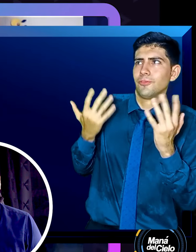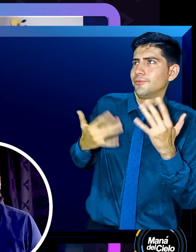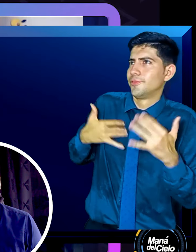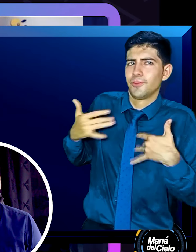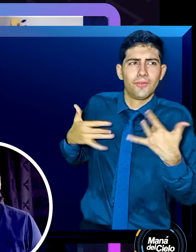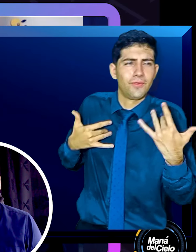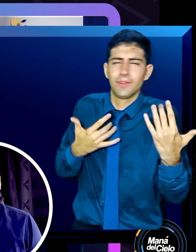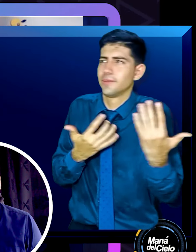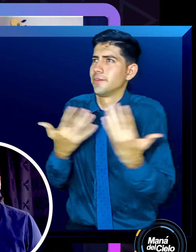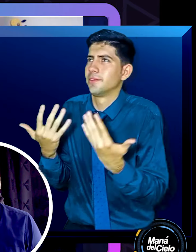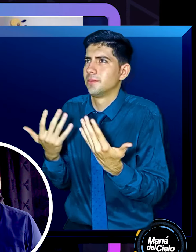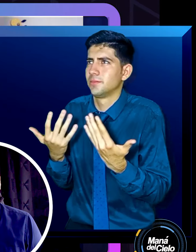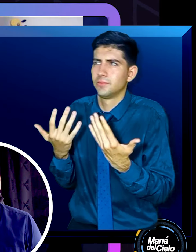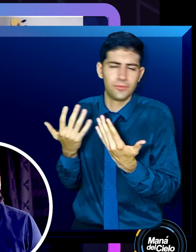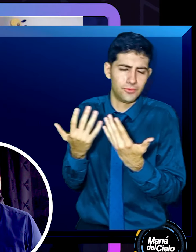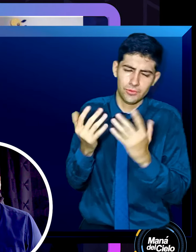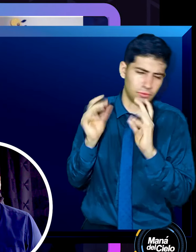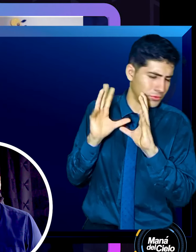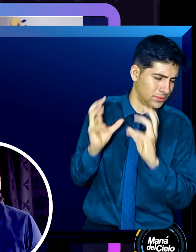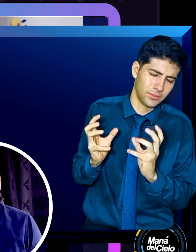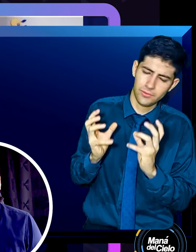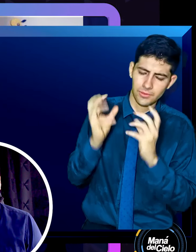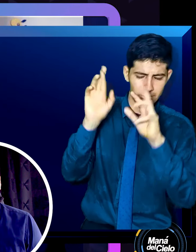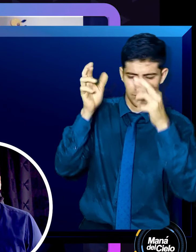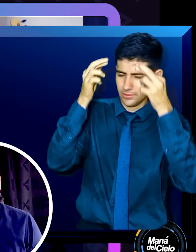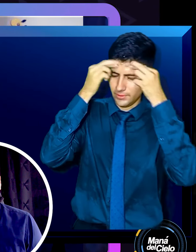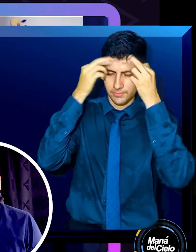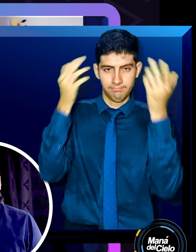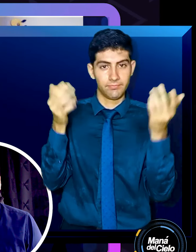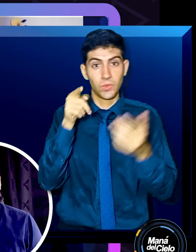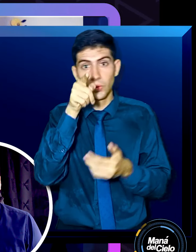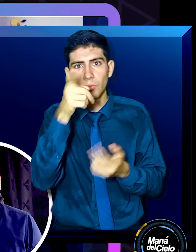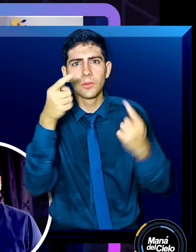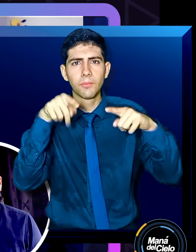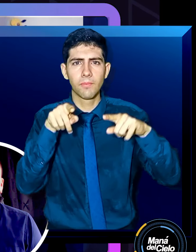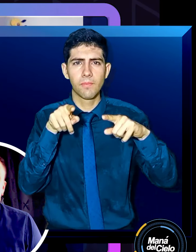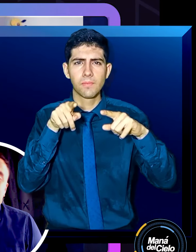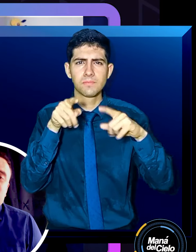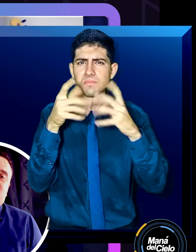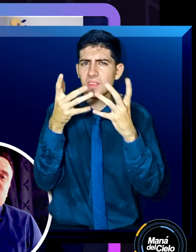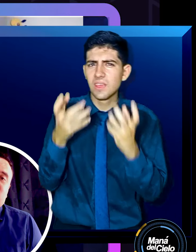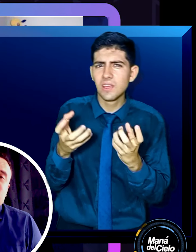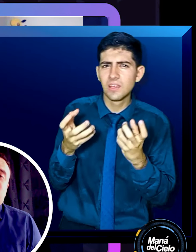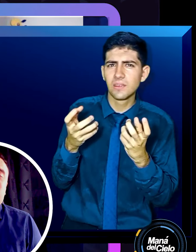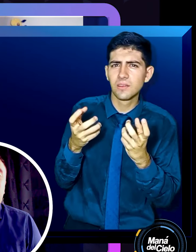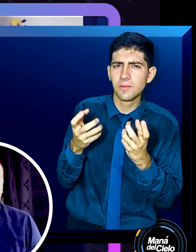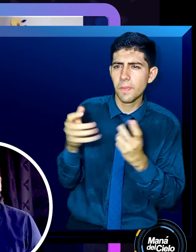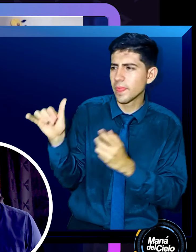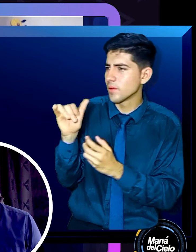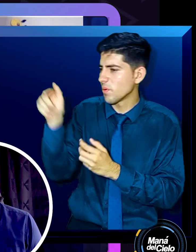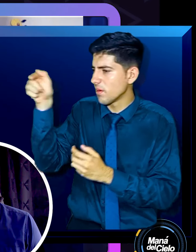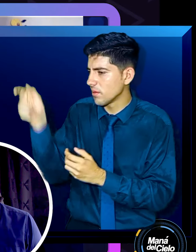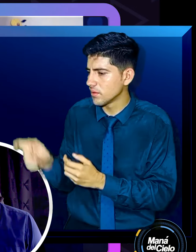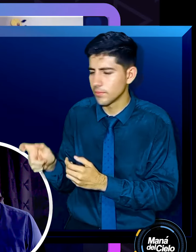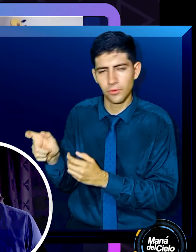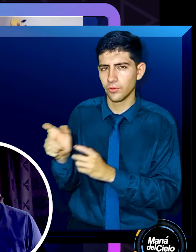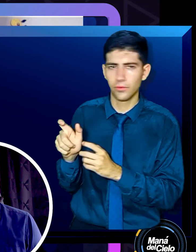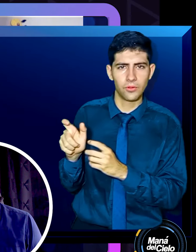Queriendo ser otra cosa, se te olvida que tú tienes algo especial. Algo que Dios te dio.